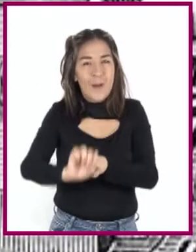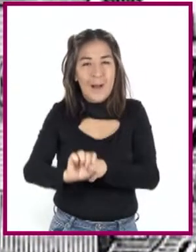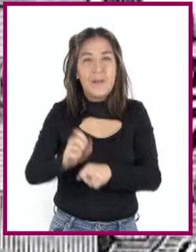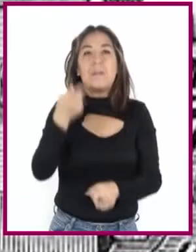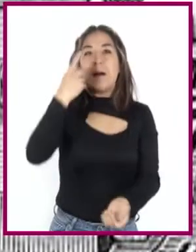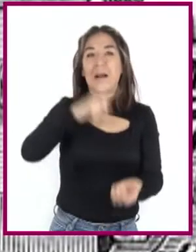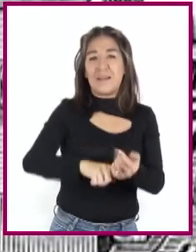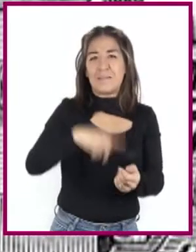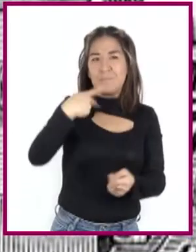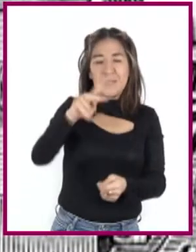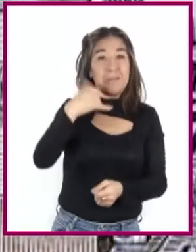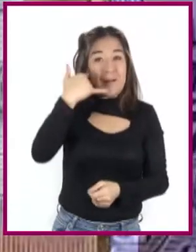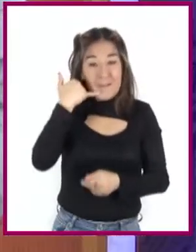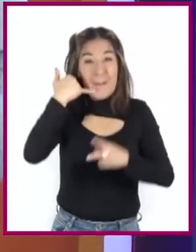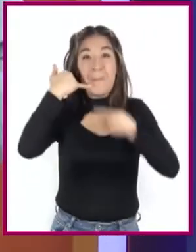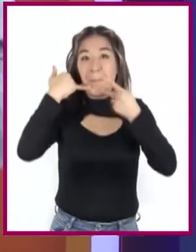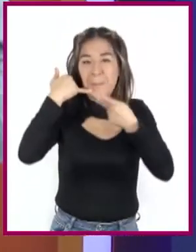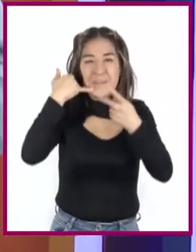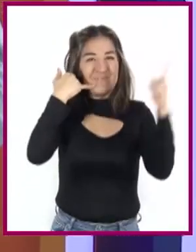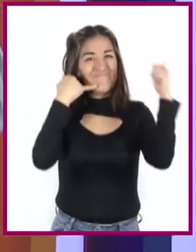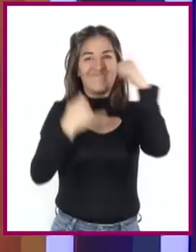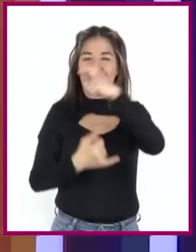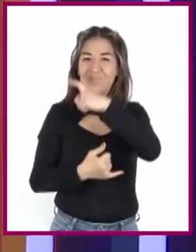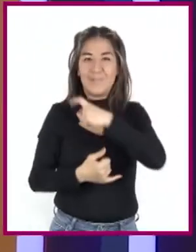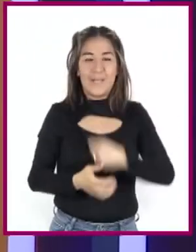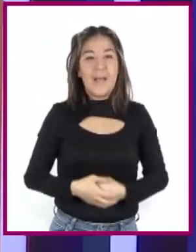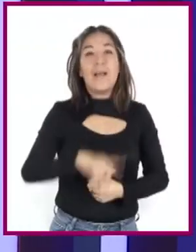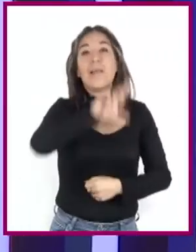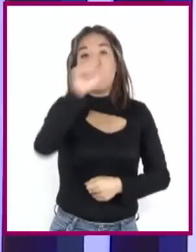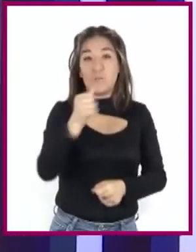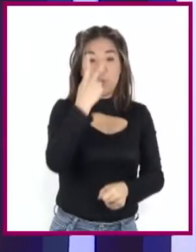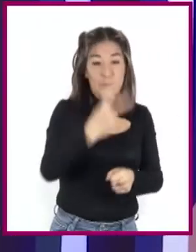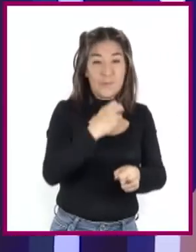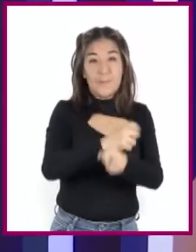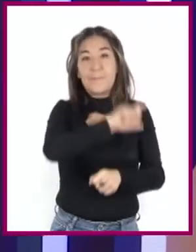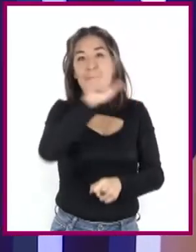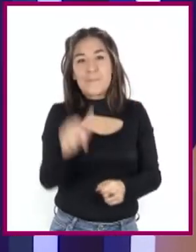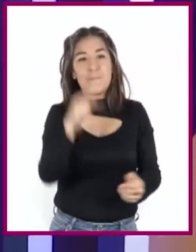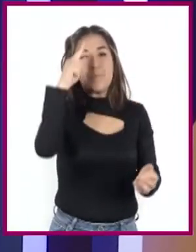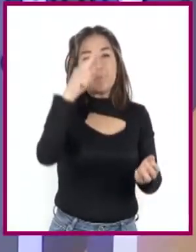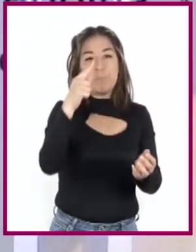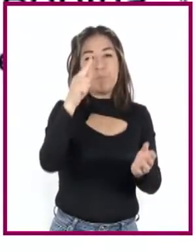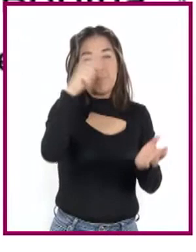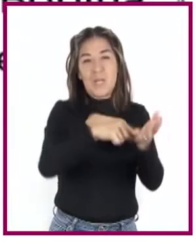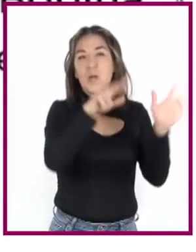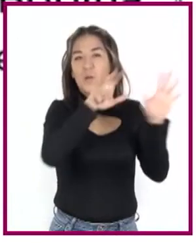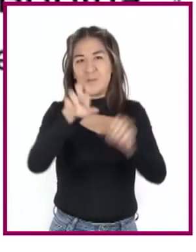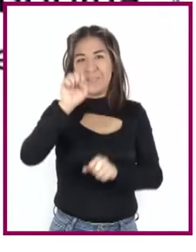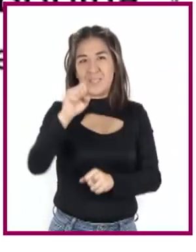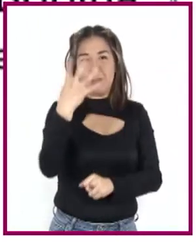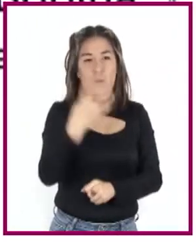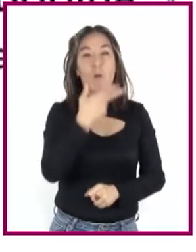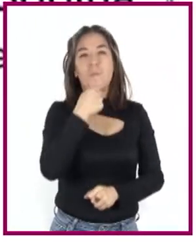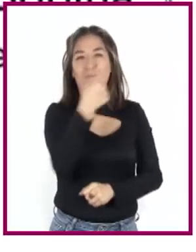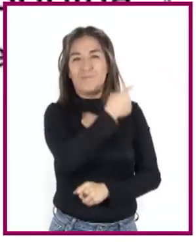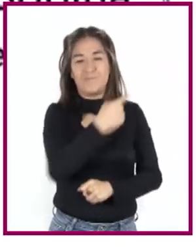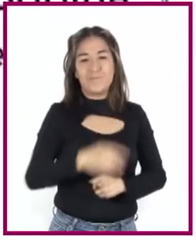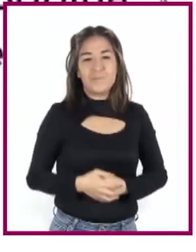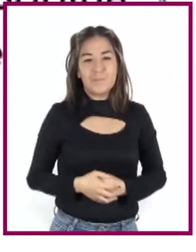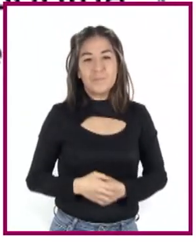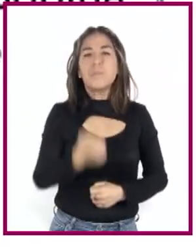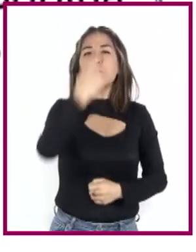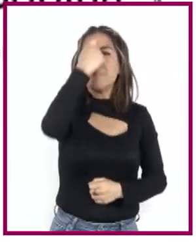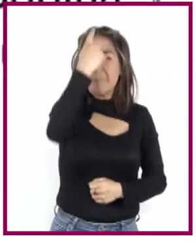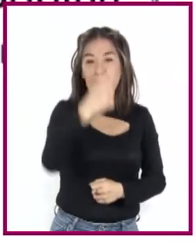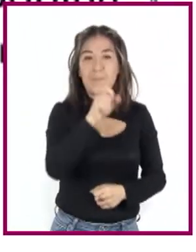prácticamente imposible hablar. 2 años después, en 1864, Innocenzo Mancetti inventó